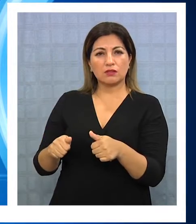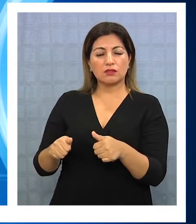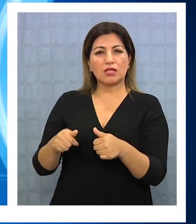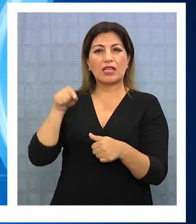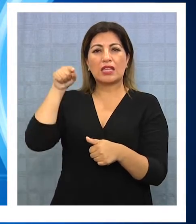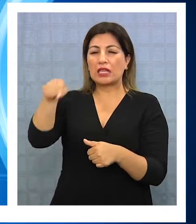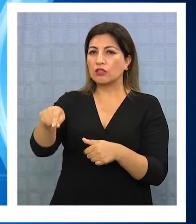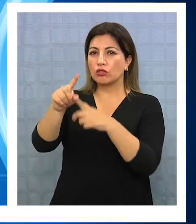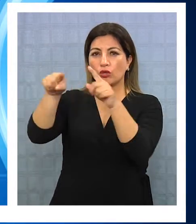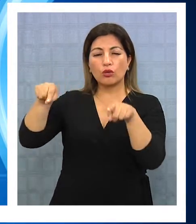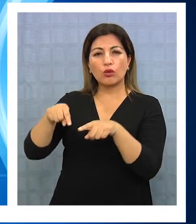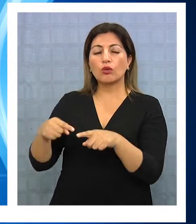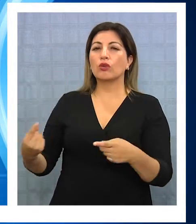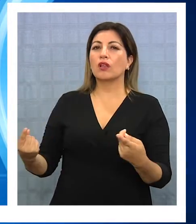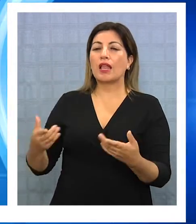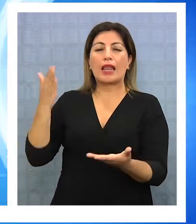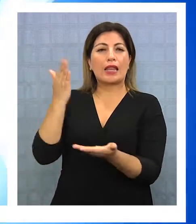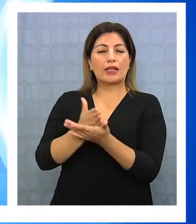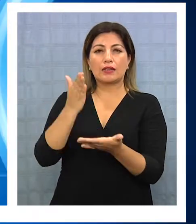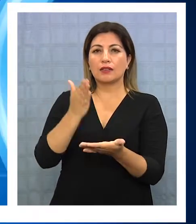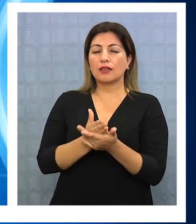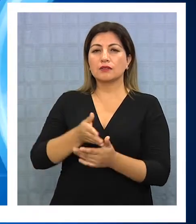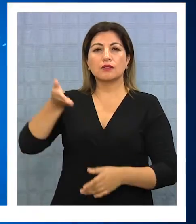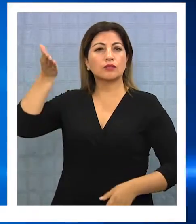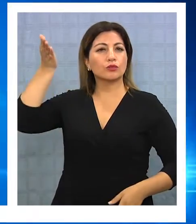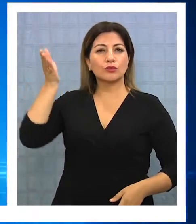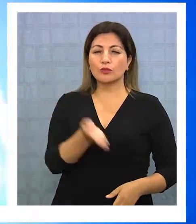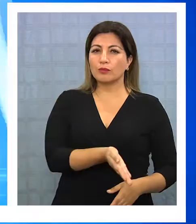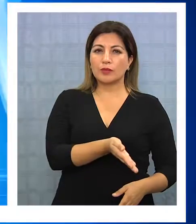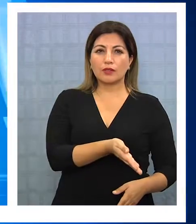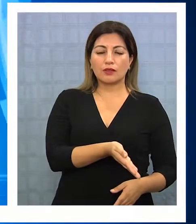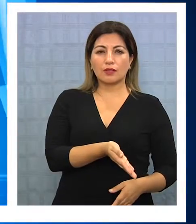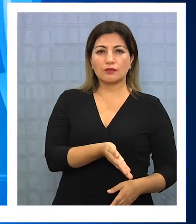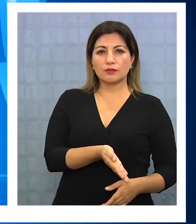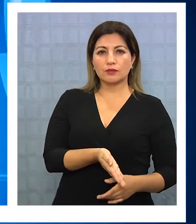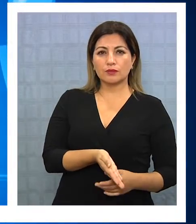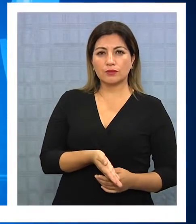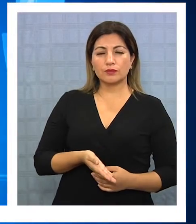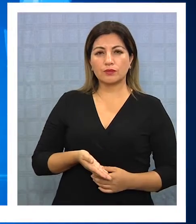está temporalmente suspendida